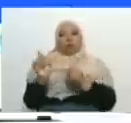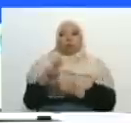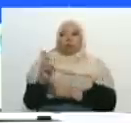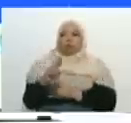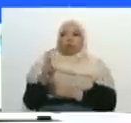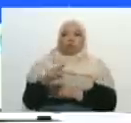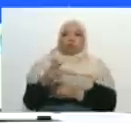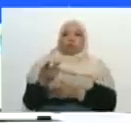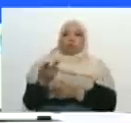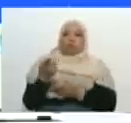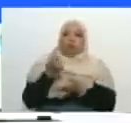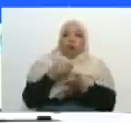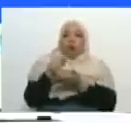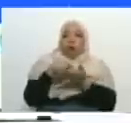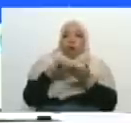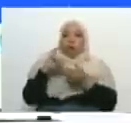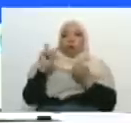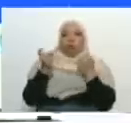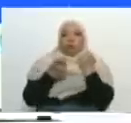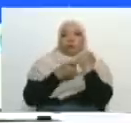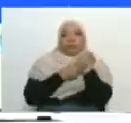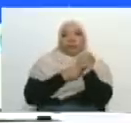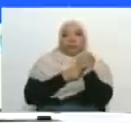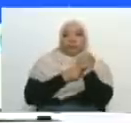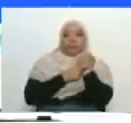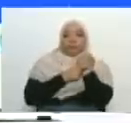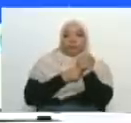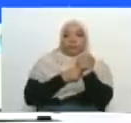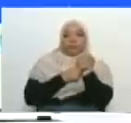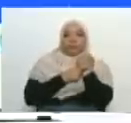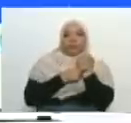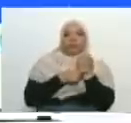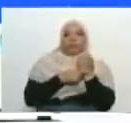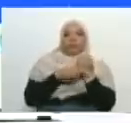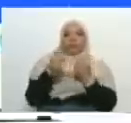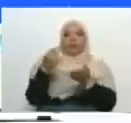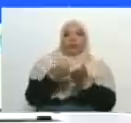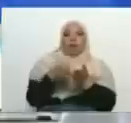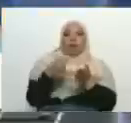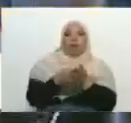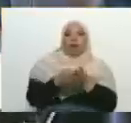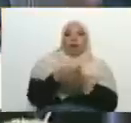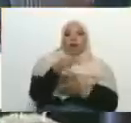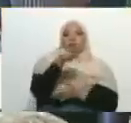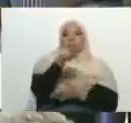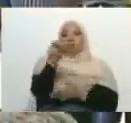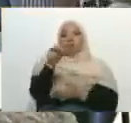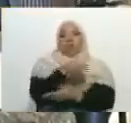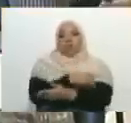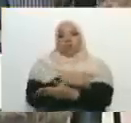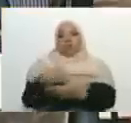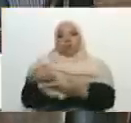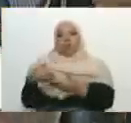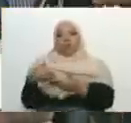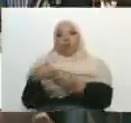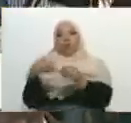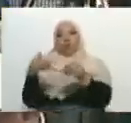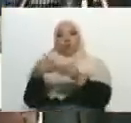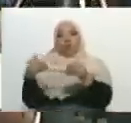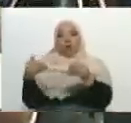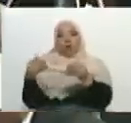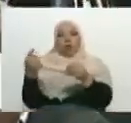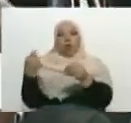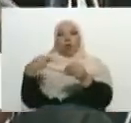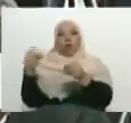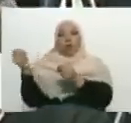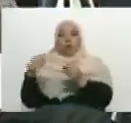Donde se firmó, Guaidó firmó, se pagarán más de 200 millones de dólares a los mercenarios para que